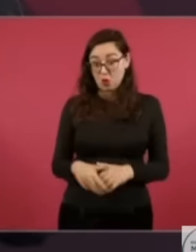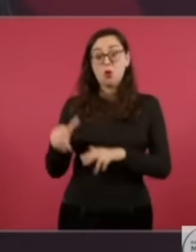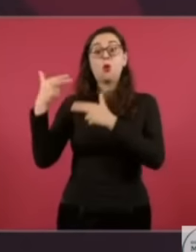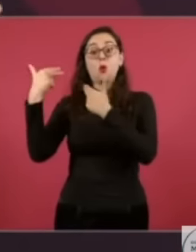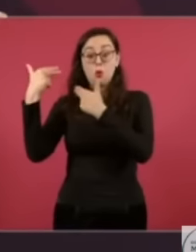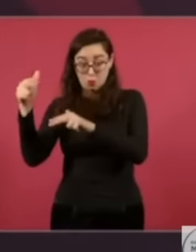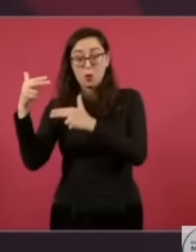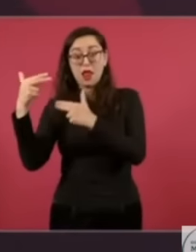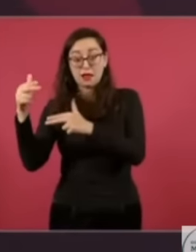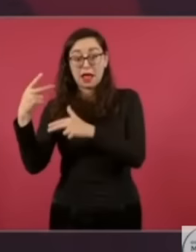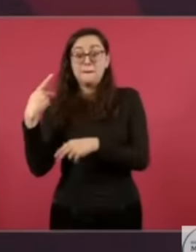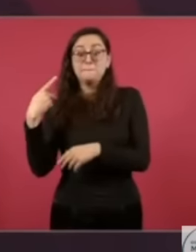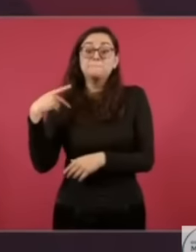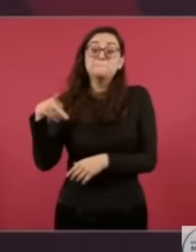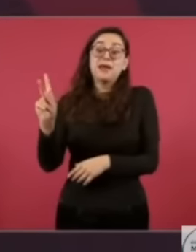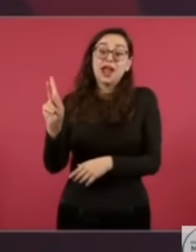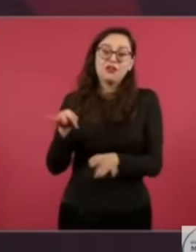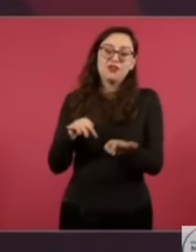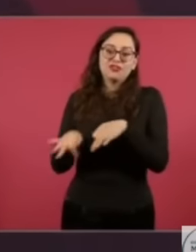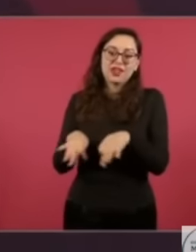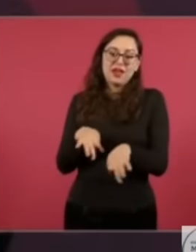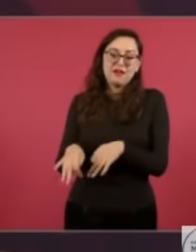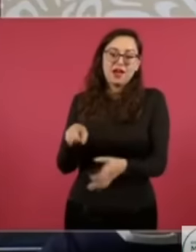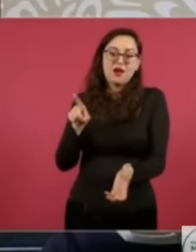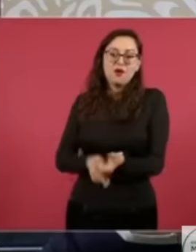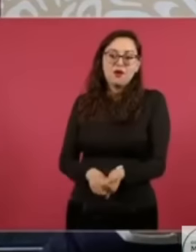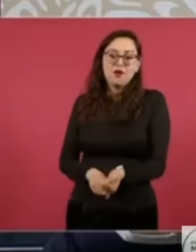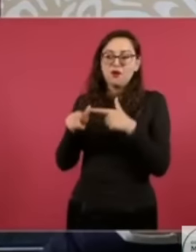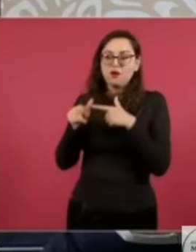¿Cómo devuelve un juez?